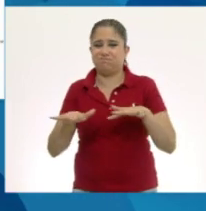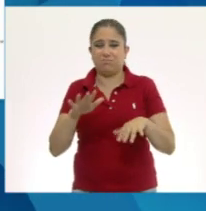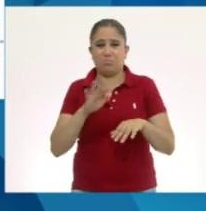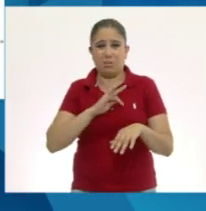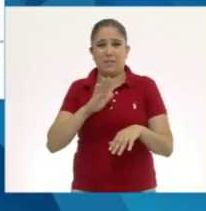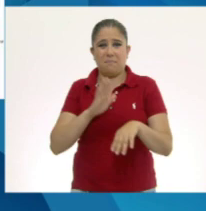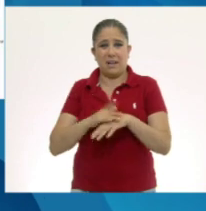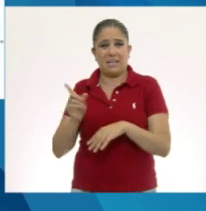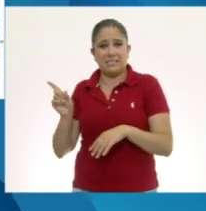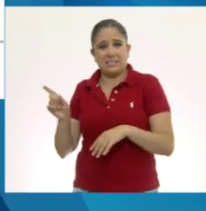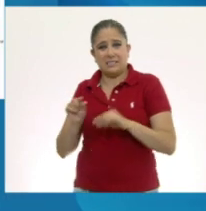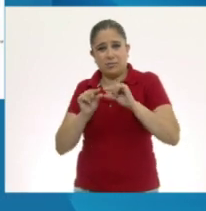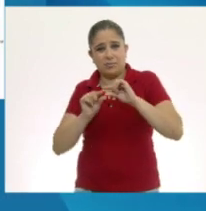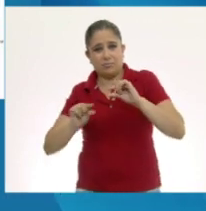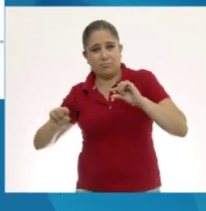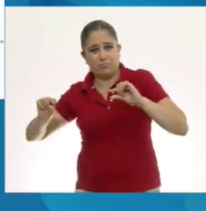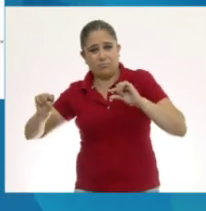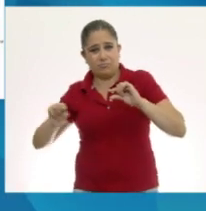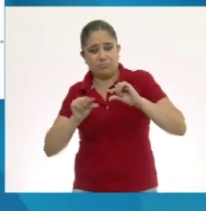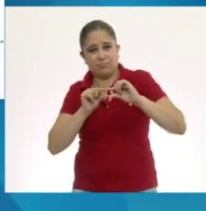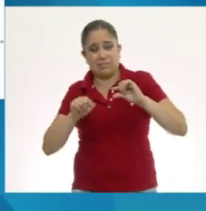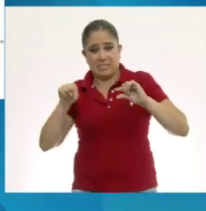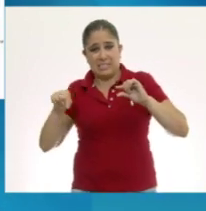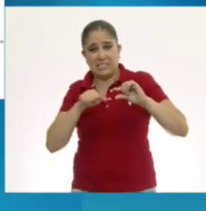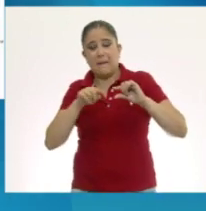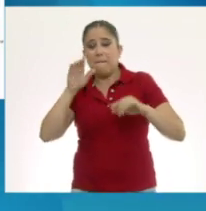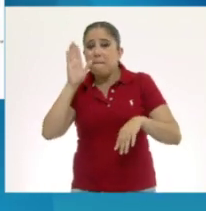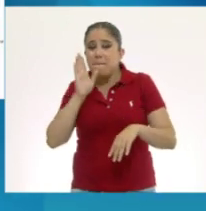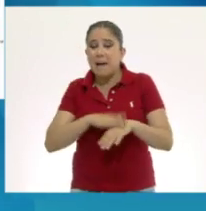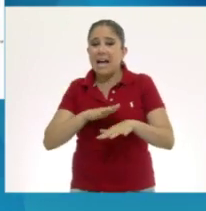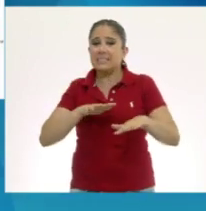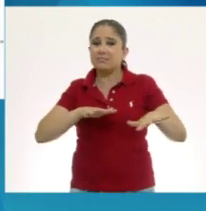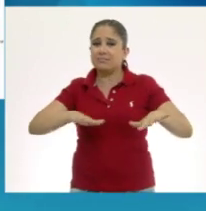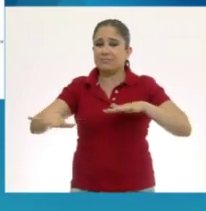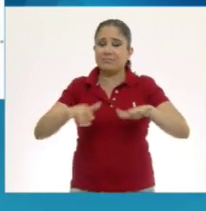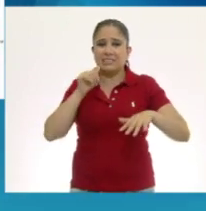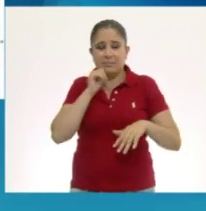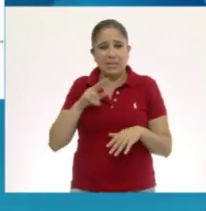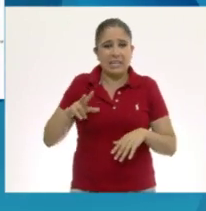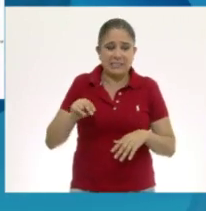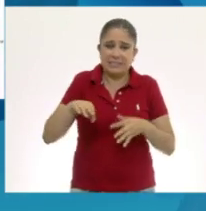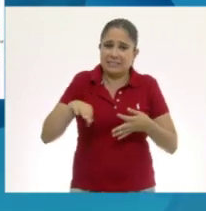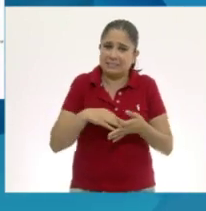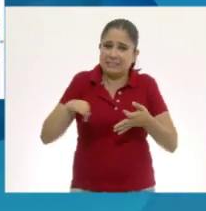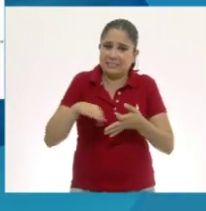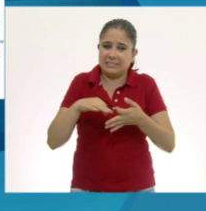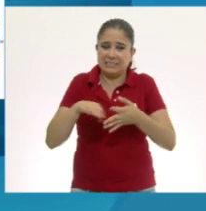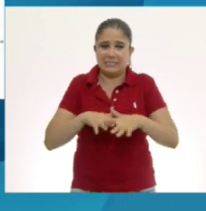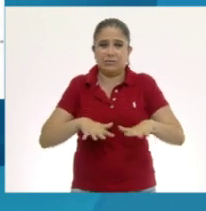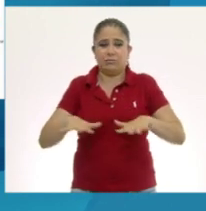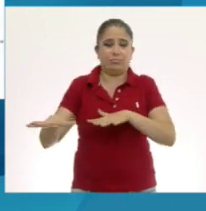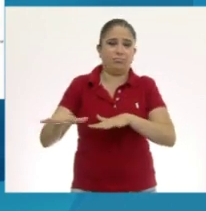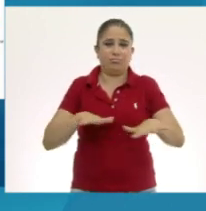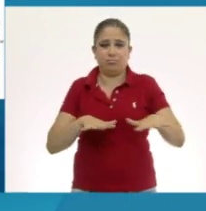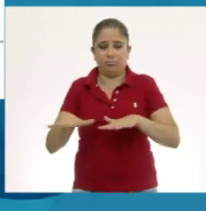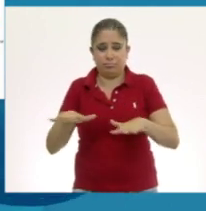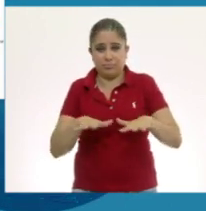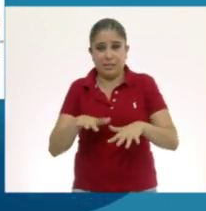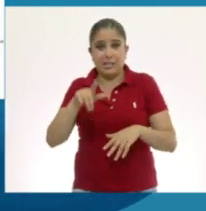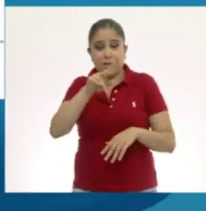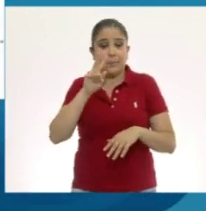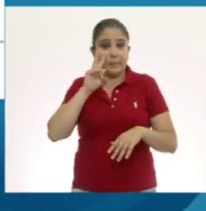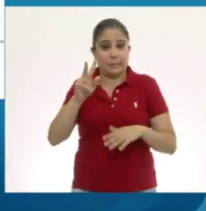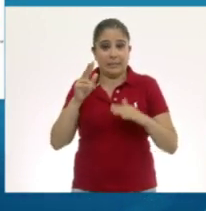puede dar un sismo. Es donde hay mayor riesgo de movimientos sísmicos. Y si lo ven